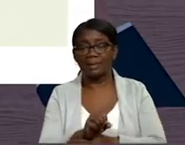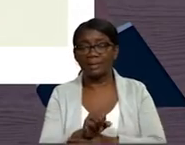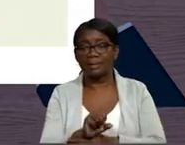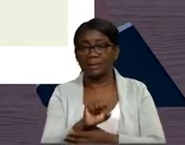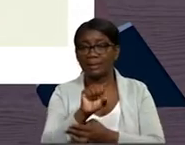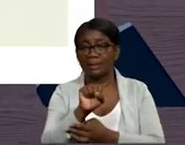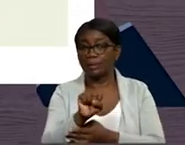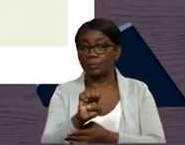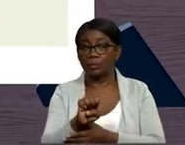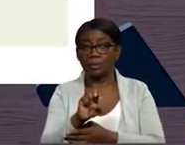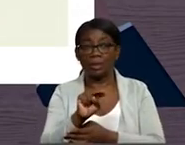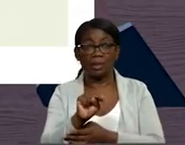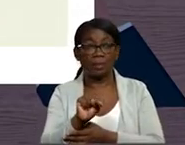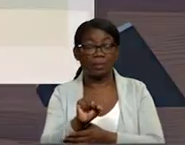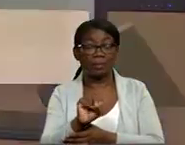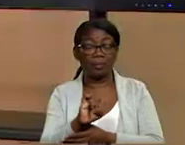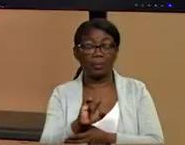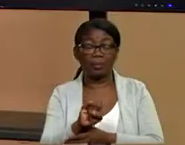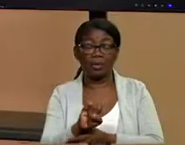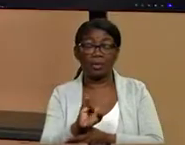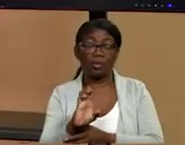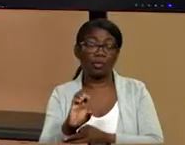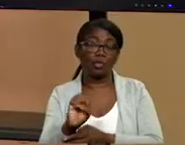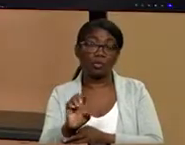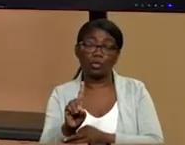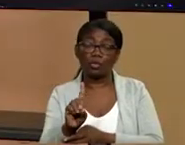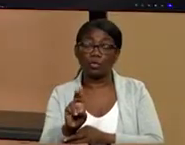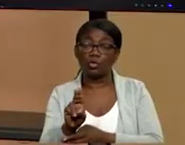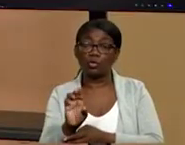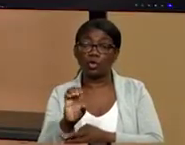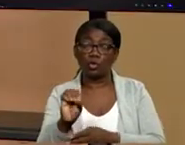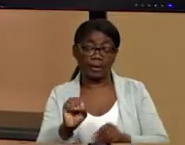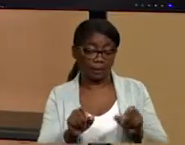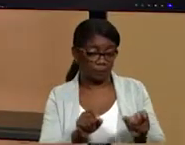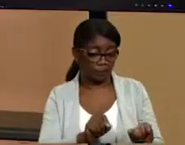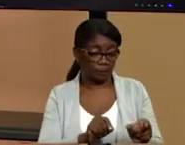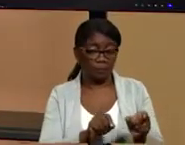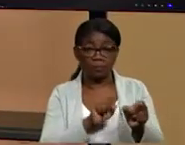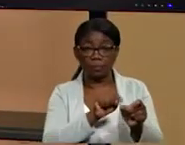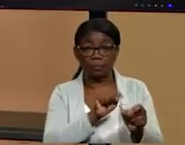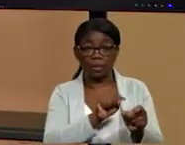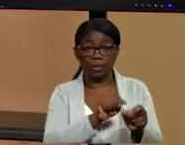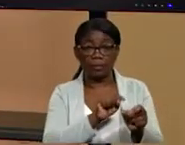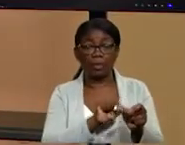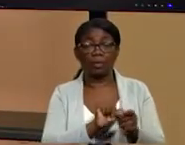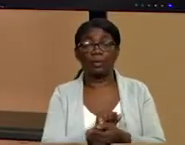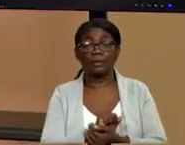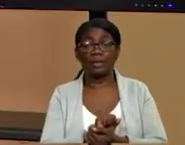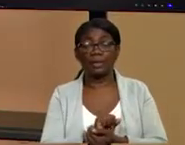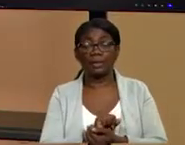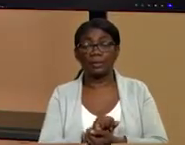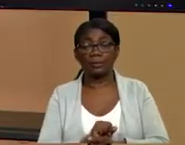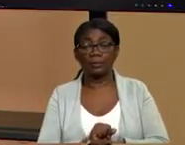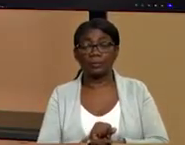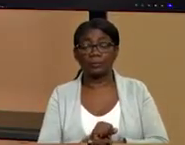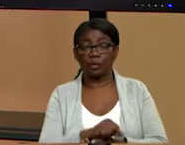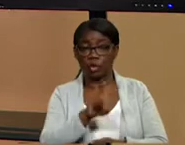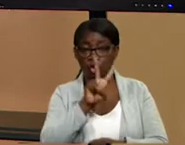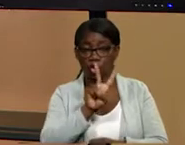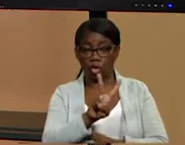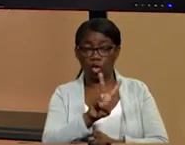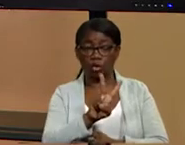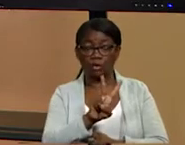hay que cambiarlo. Entonces tendríamos aquí los transistores. En este caso tenemos dos tipos de transistores